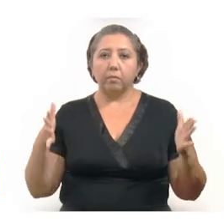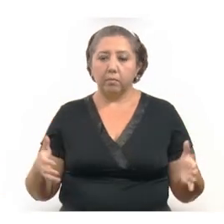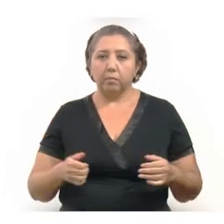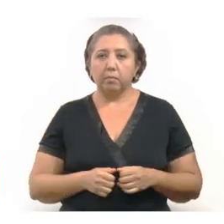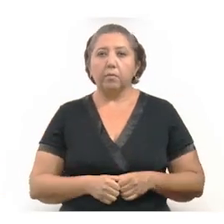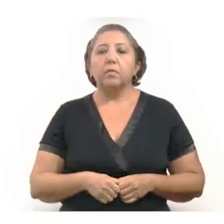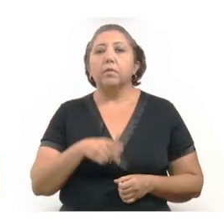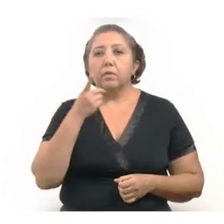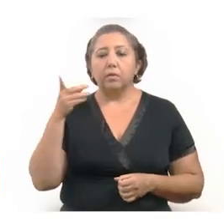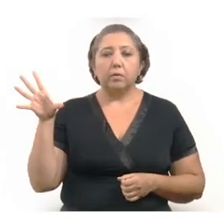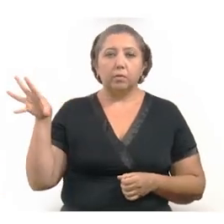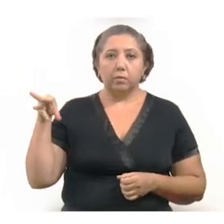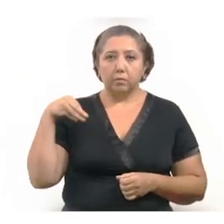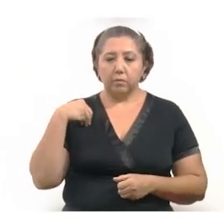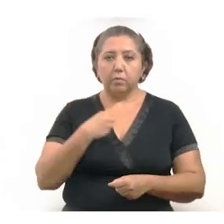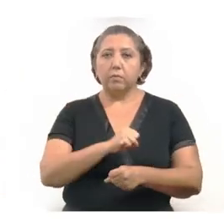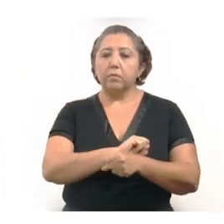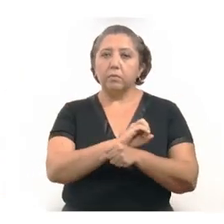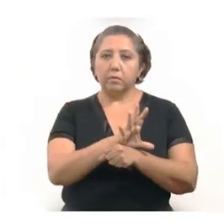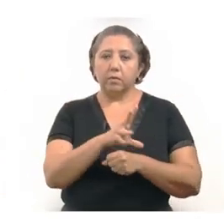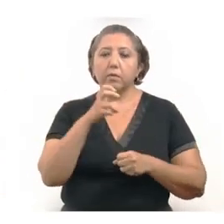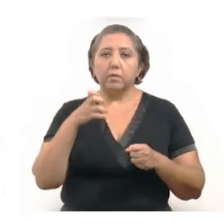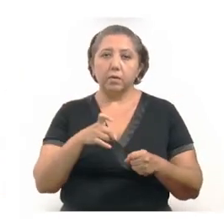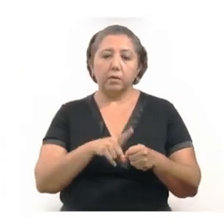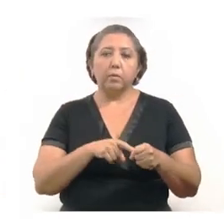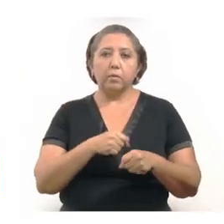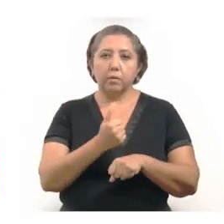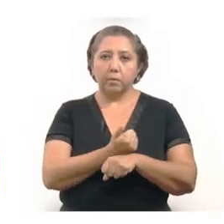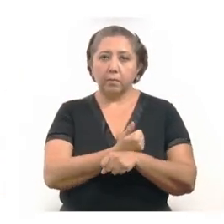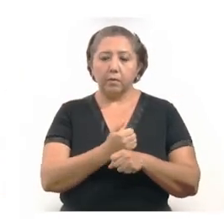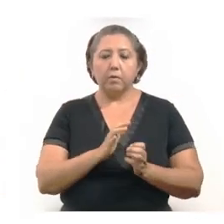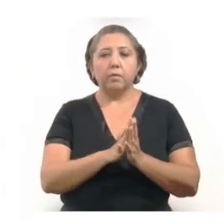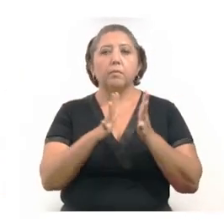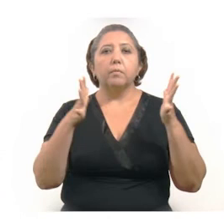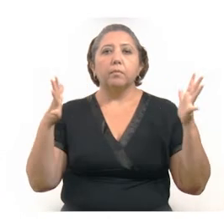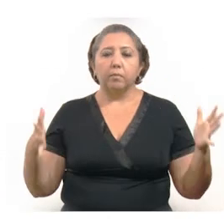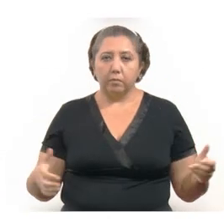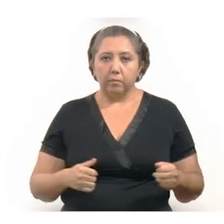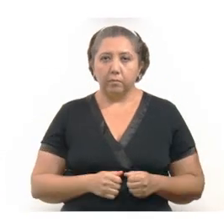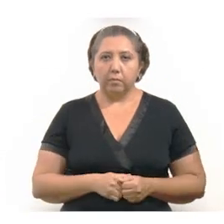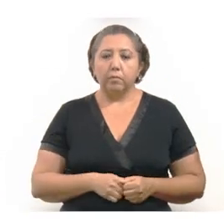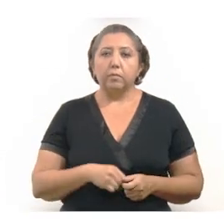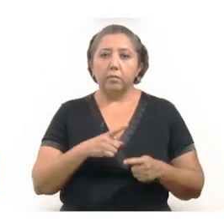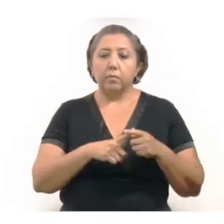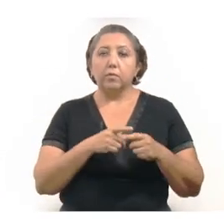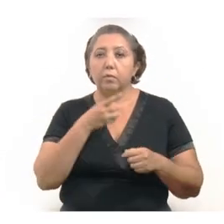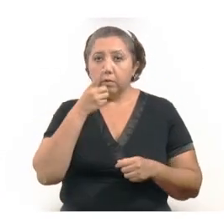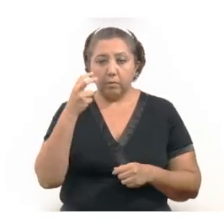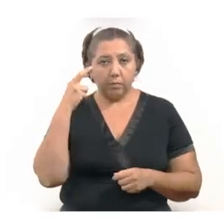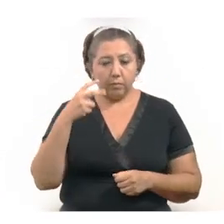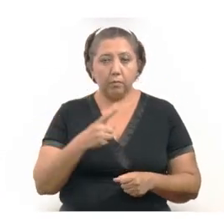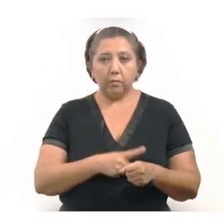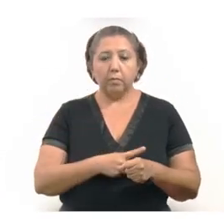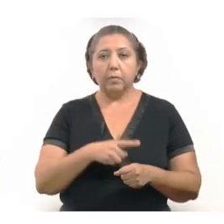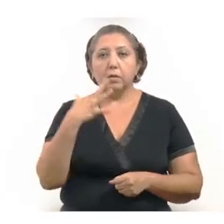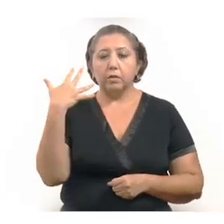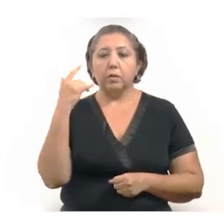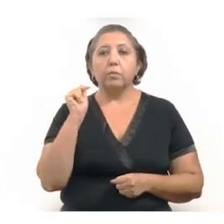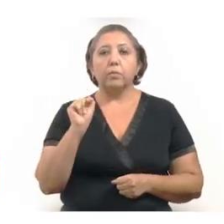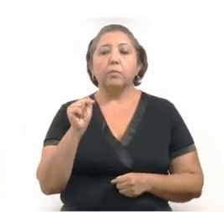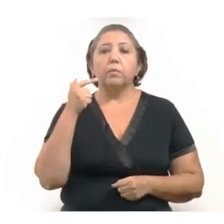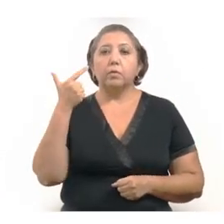El ritmo de contagiosidad del coronavirus está en amarillo y en ascenso. La positividad de los casos es del 50